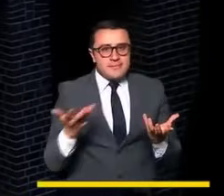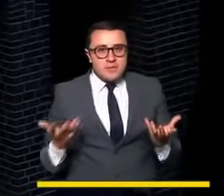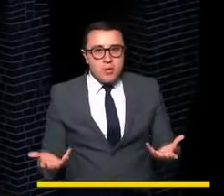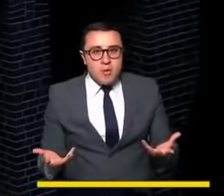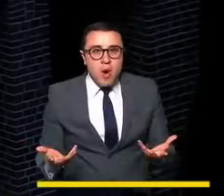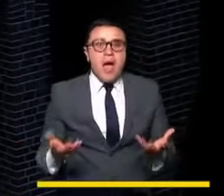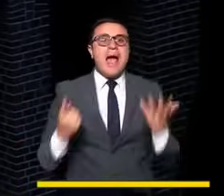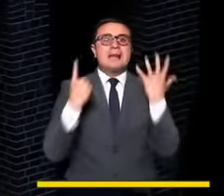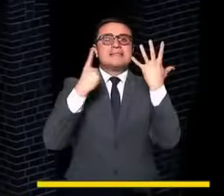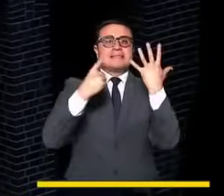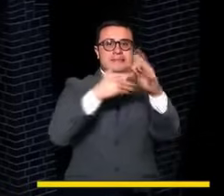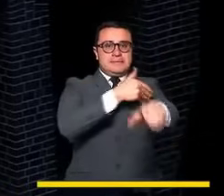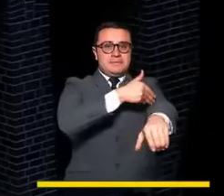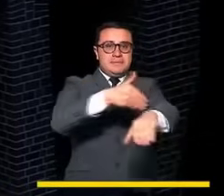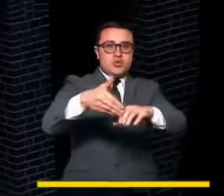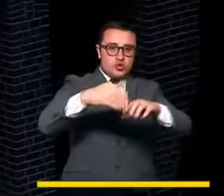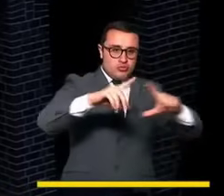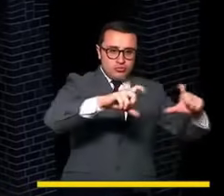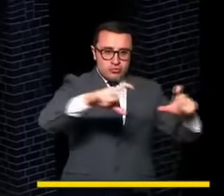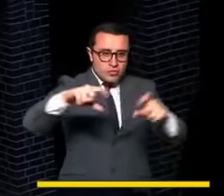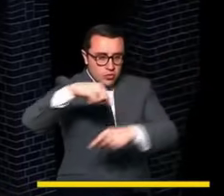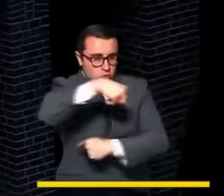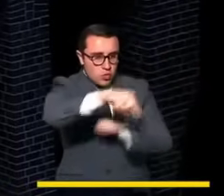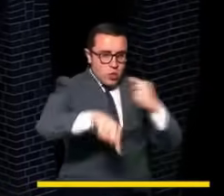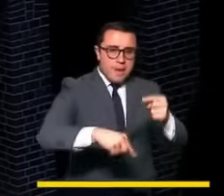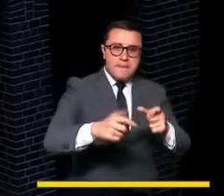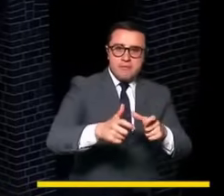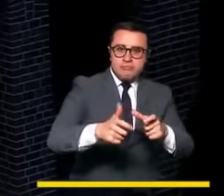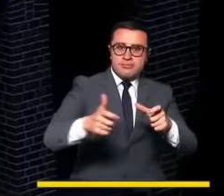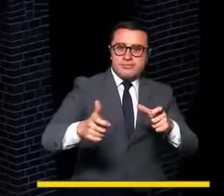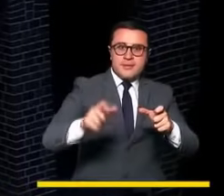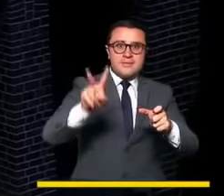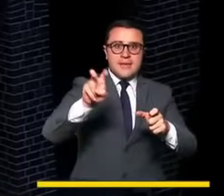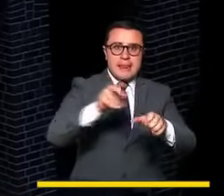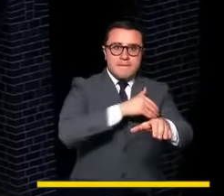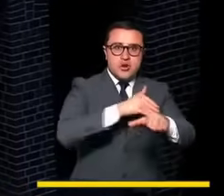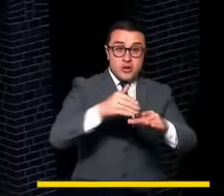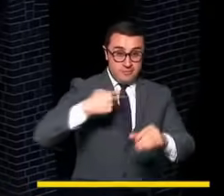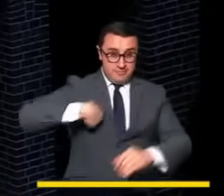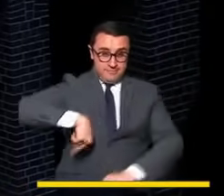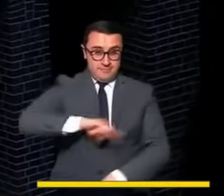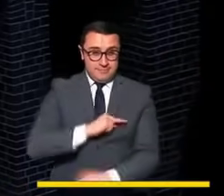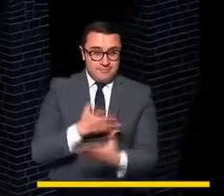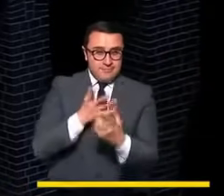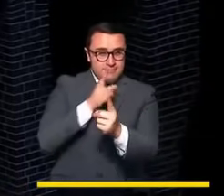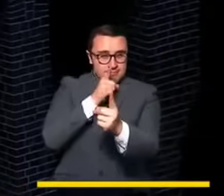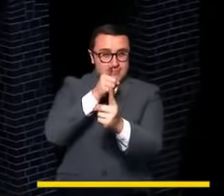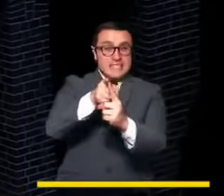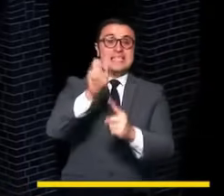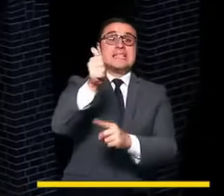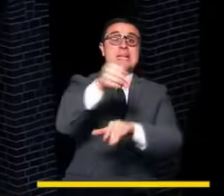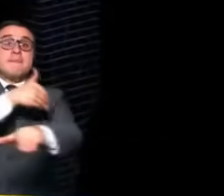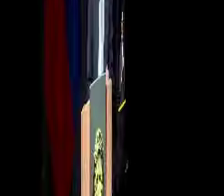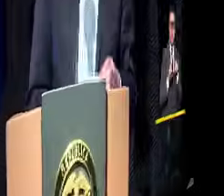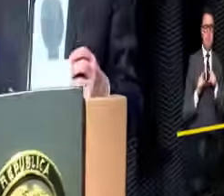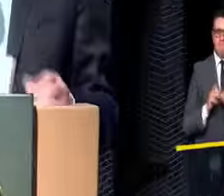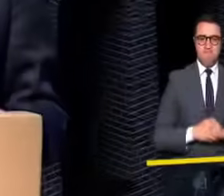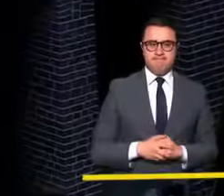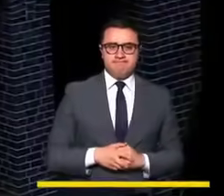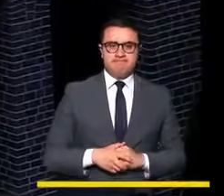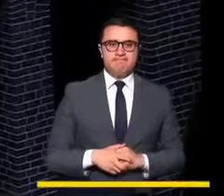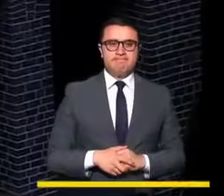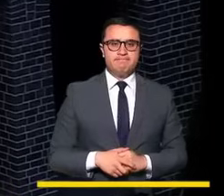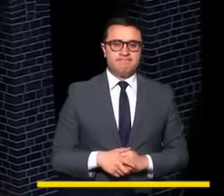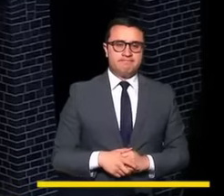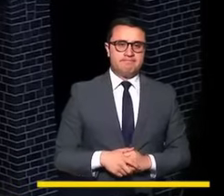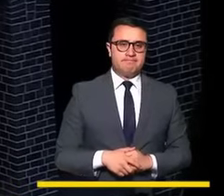6 millones de turistas y ojalá 7. Y la meta nuestra son 10. Y deberíamos tener más.